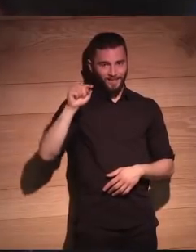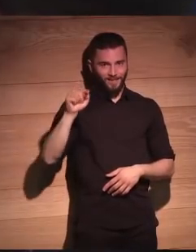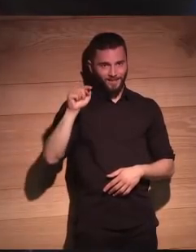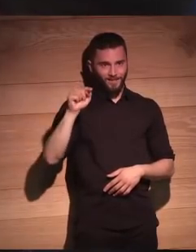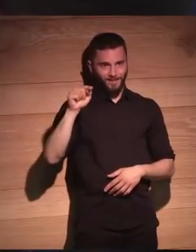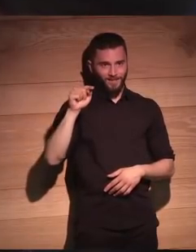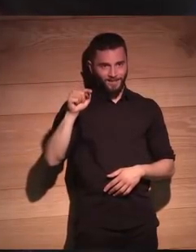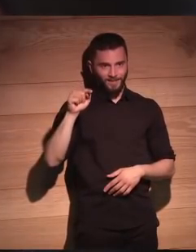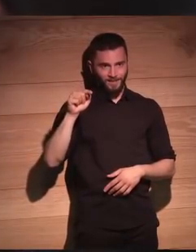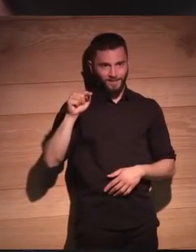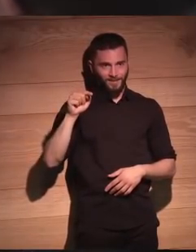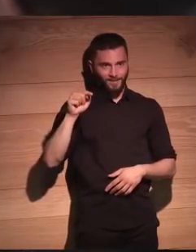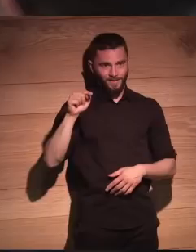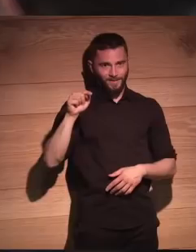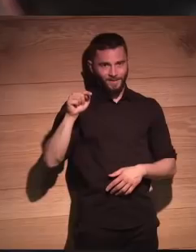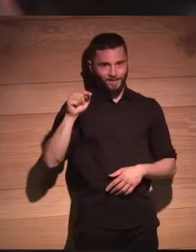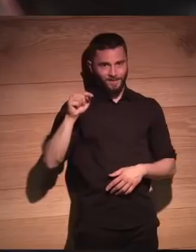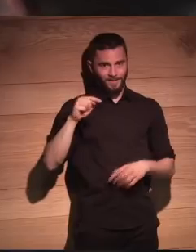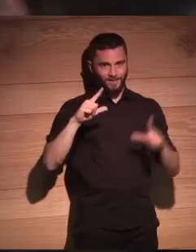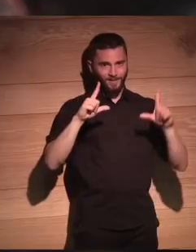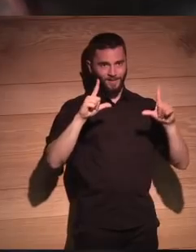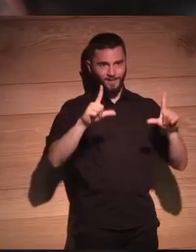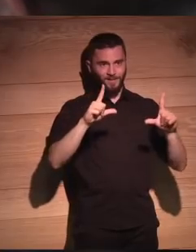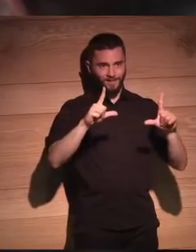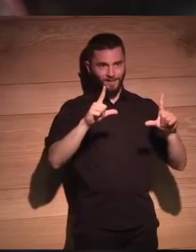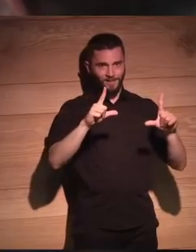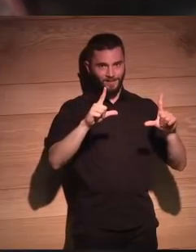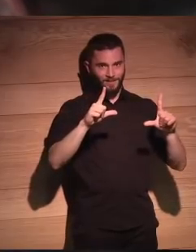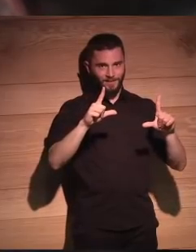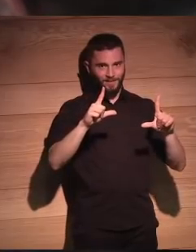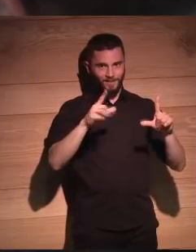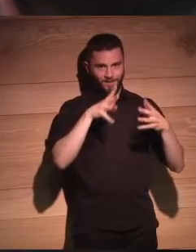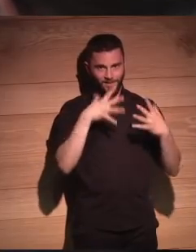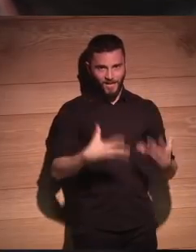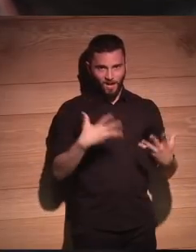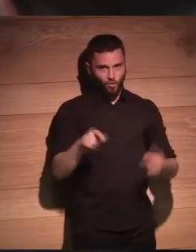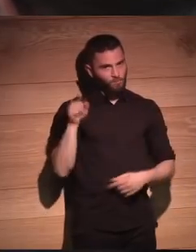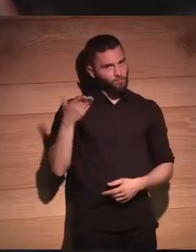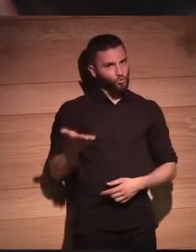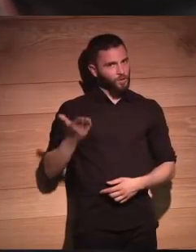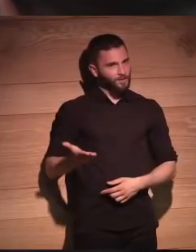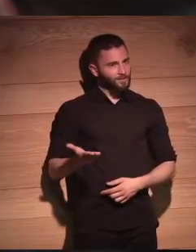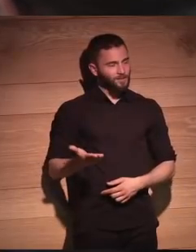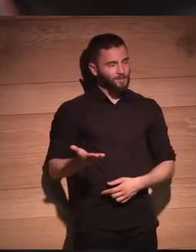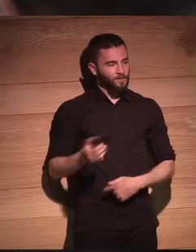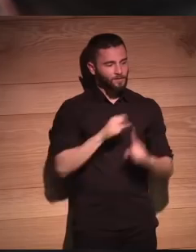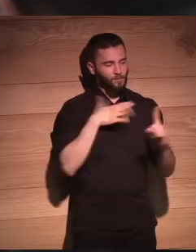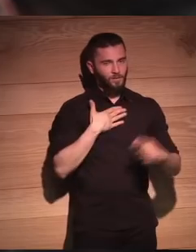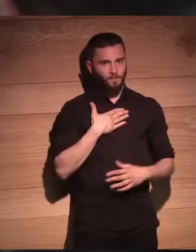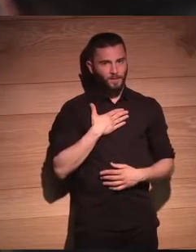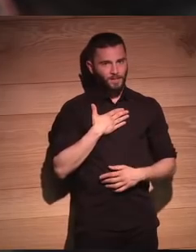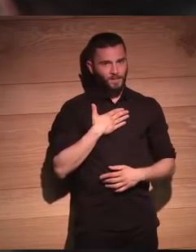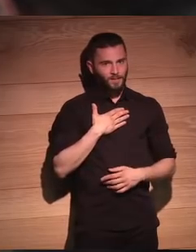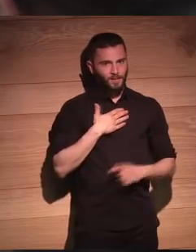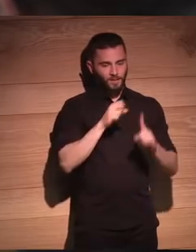ha aportado a la imagen icónica que el personaje tiene hoy. Desde mi perspectiva, desde la perspectiva de la